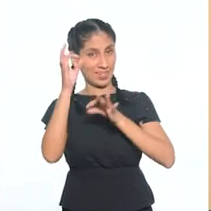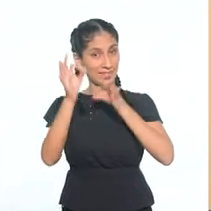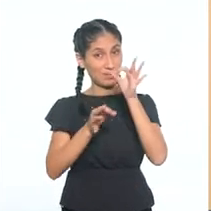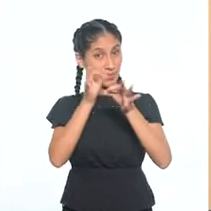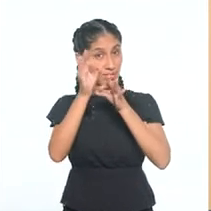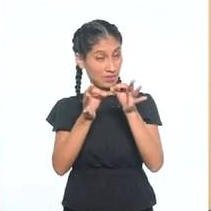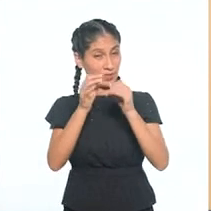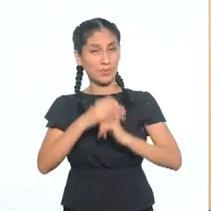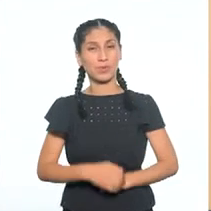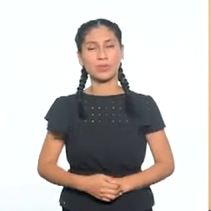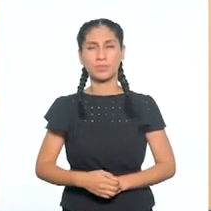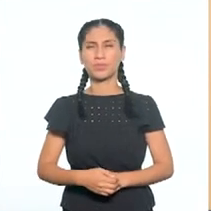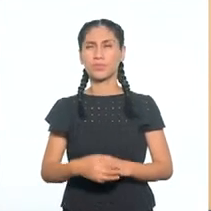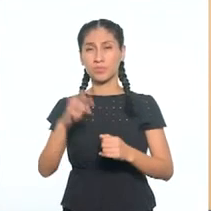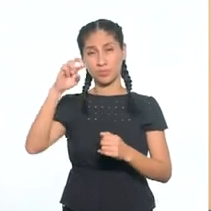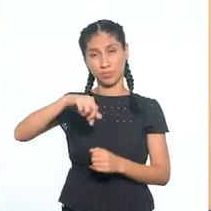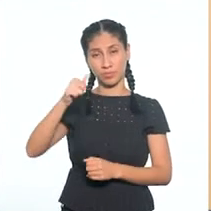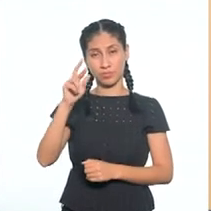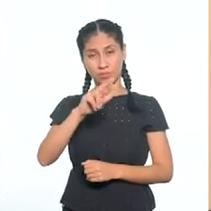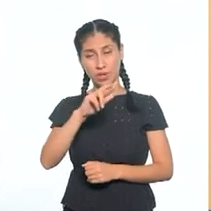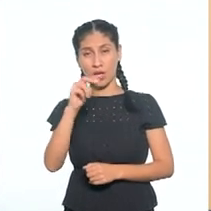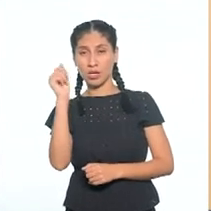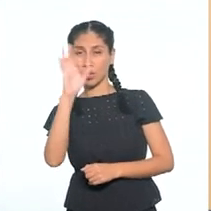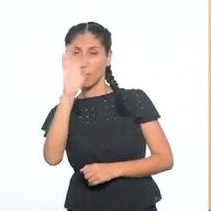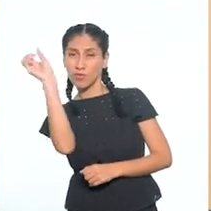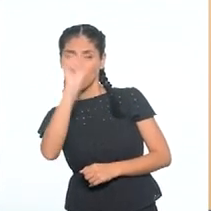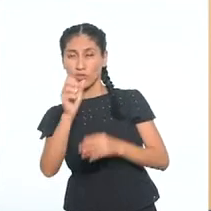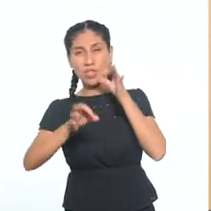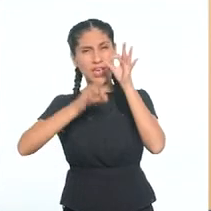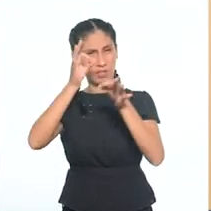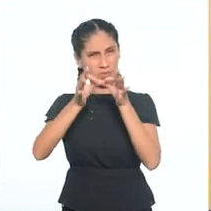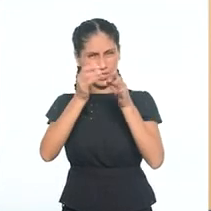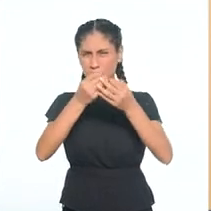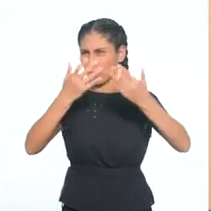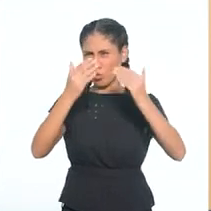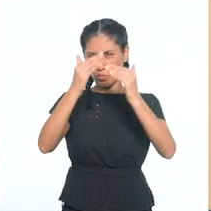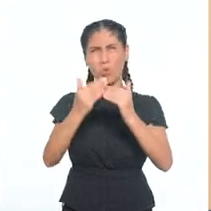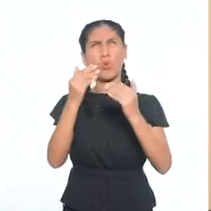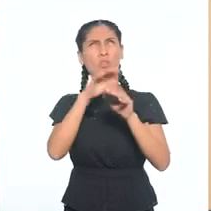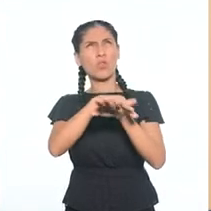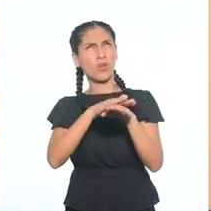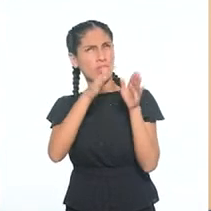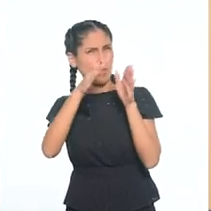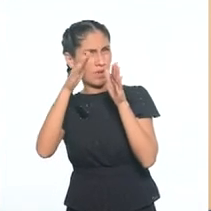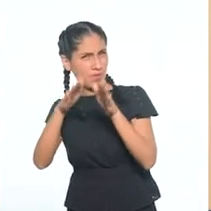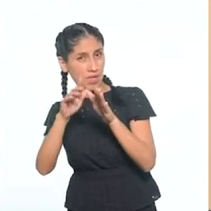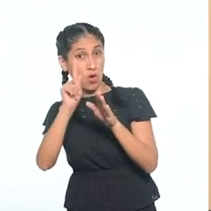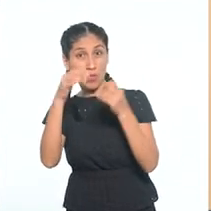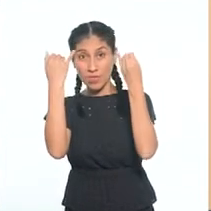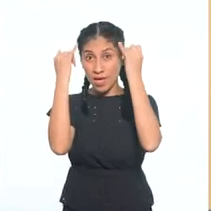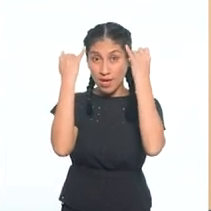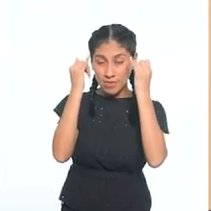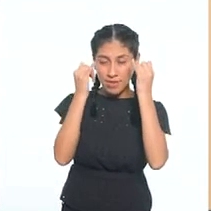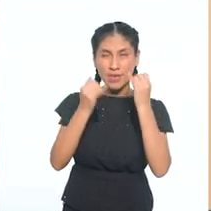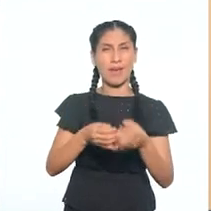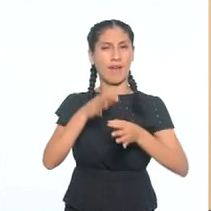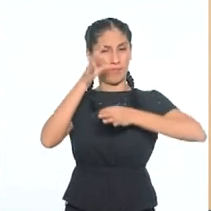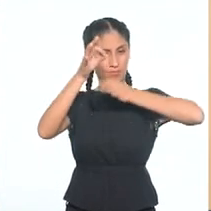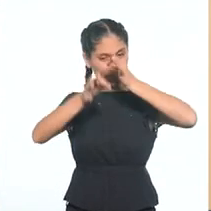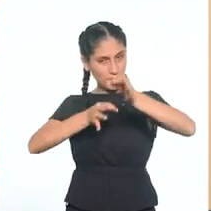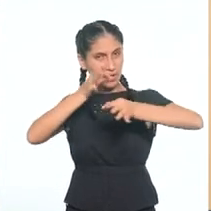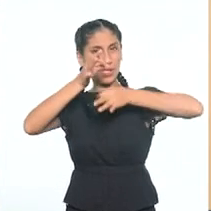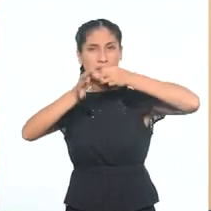explicativos cuando se trata de explicar o dar a conocer una idea se dan a conocer las